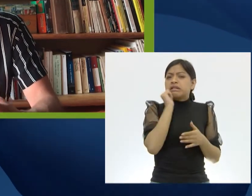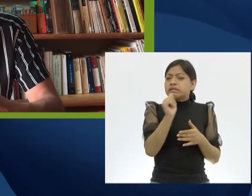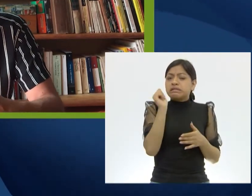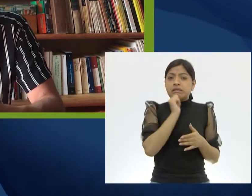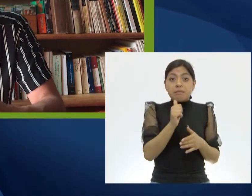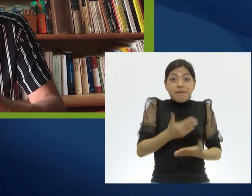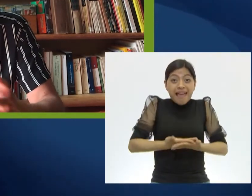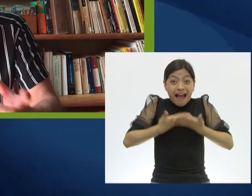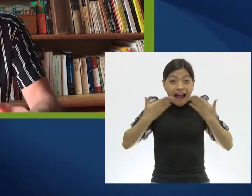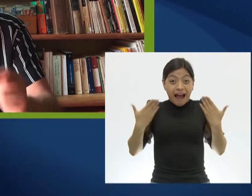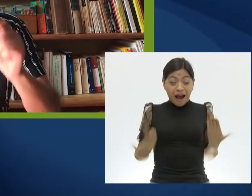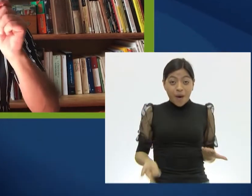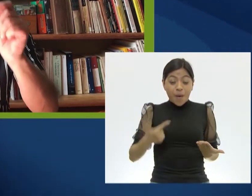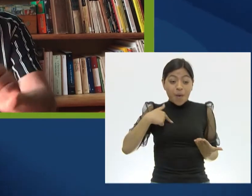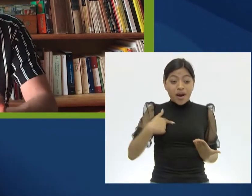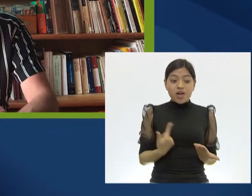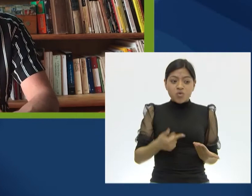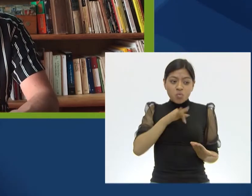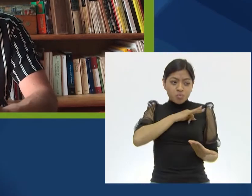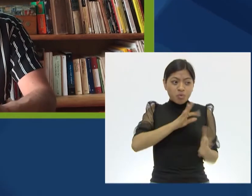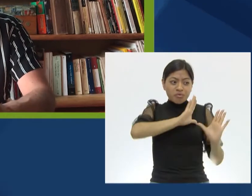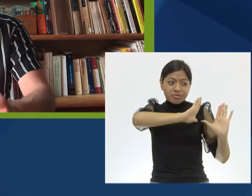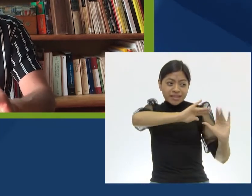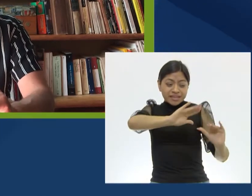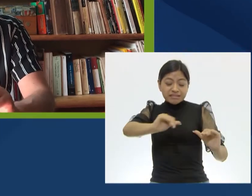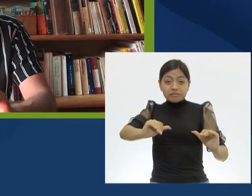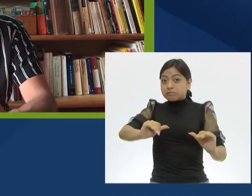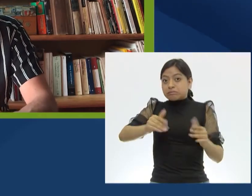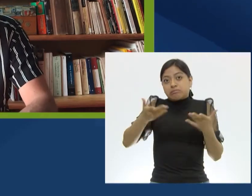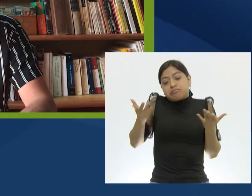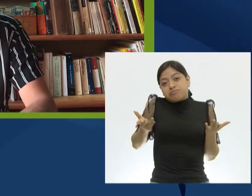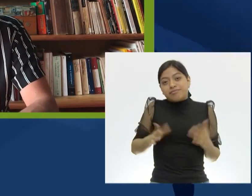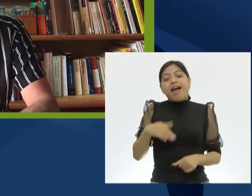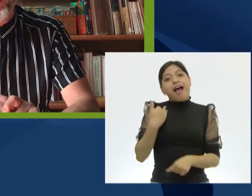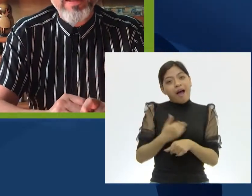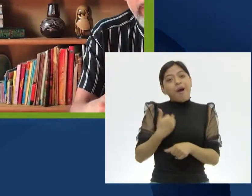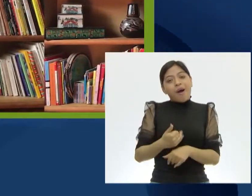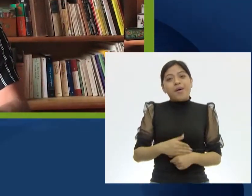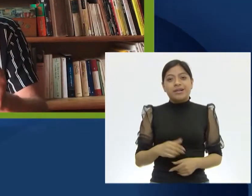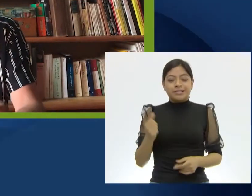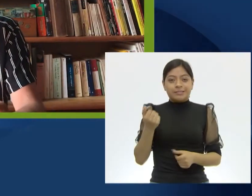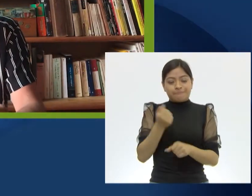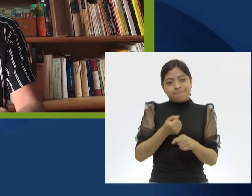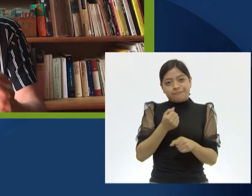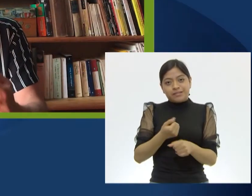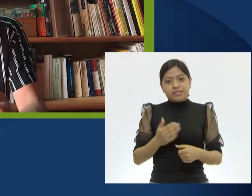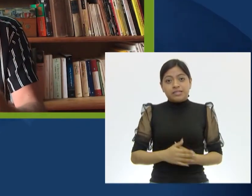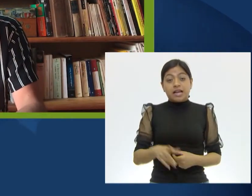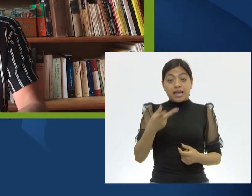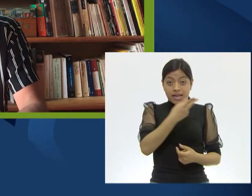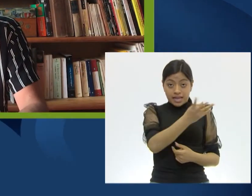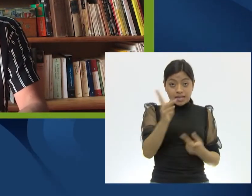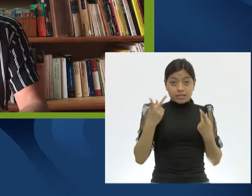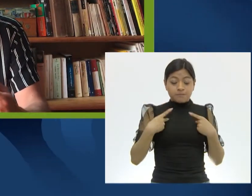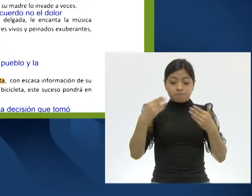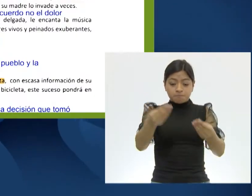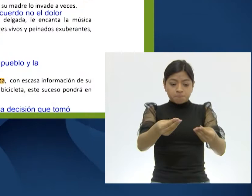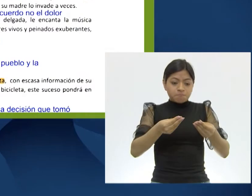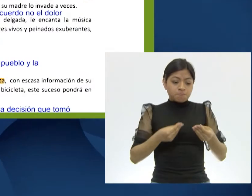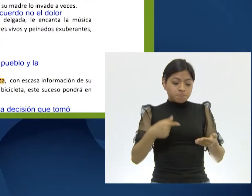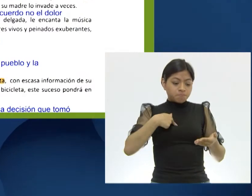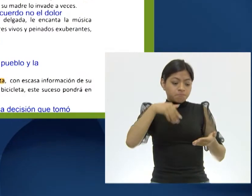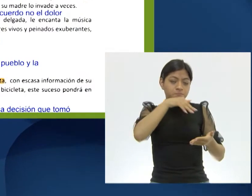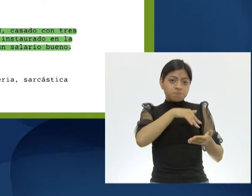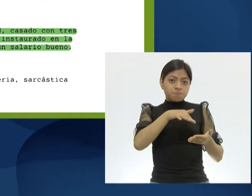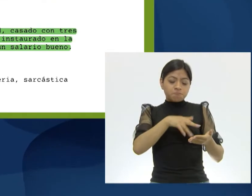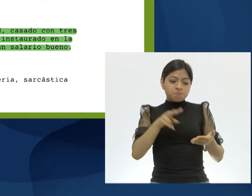no sabía si era capaz de transmitir esos conocimientos a la gente que quiere empezar a escribir. Cuando ellos me entregan sus obras,